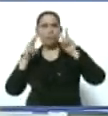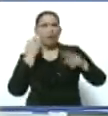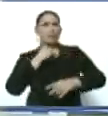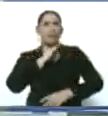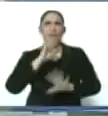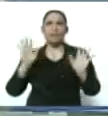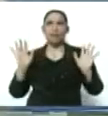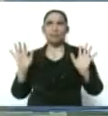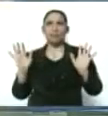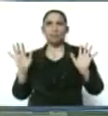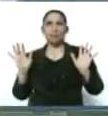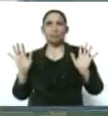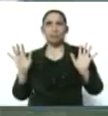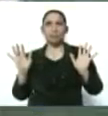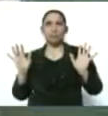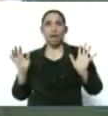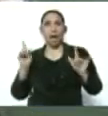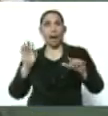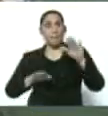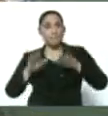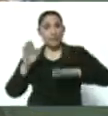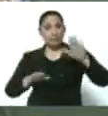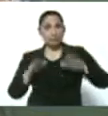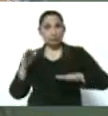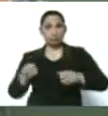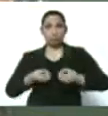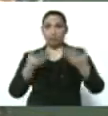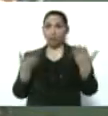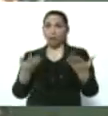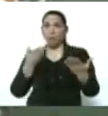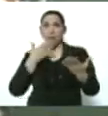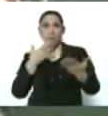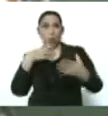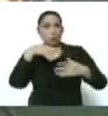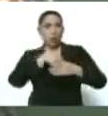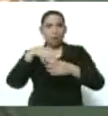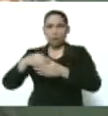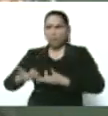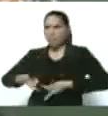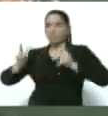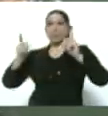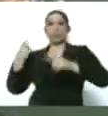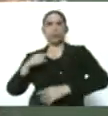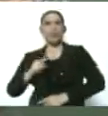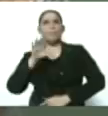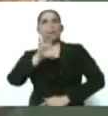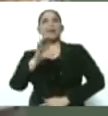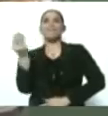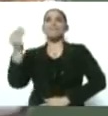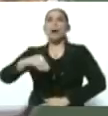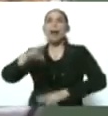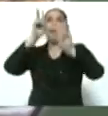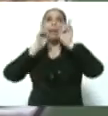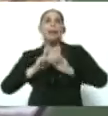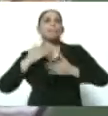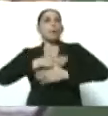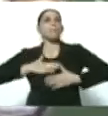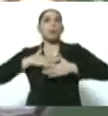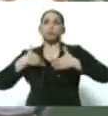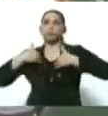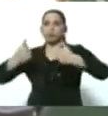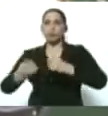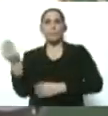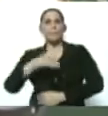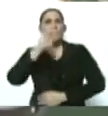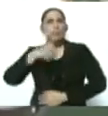dan en situaciones normales. La cuarentena ha permitido tener un país más sano, un pueblo más